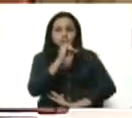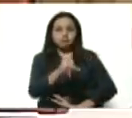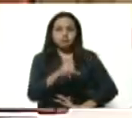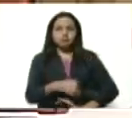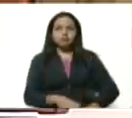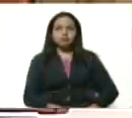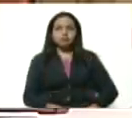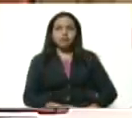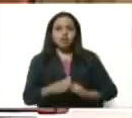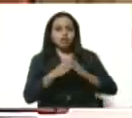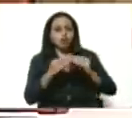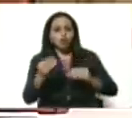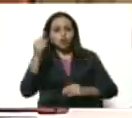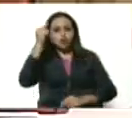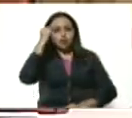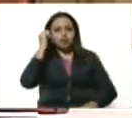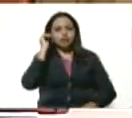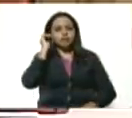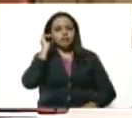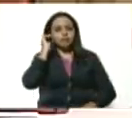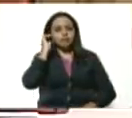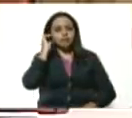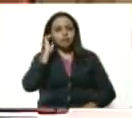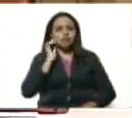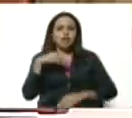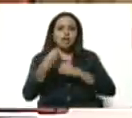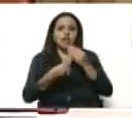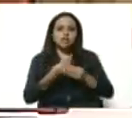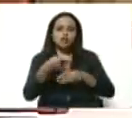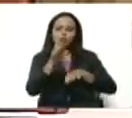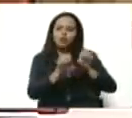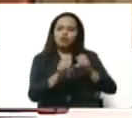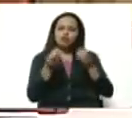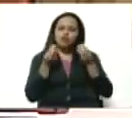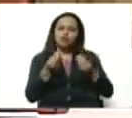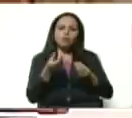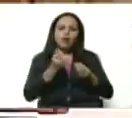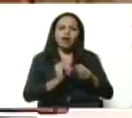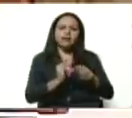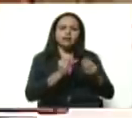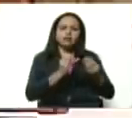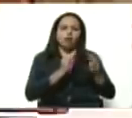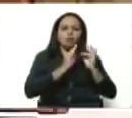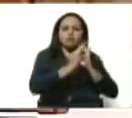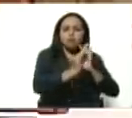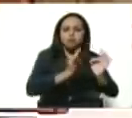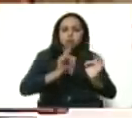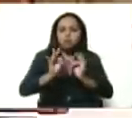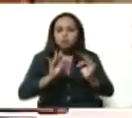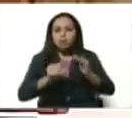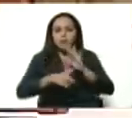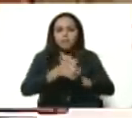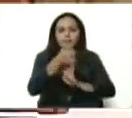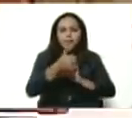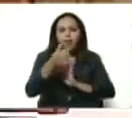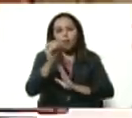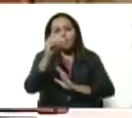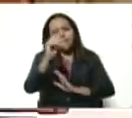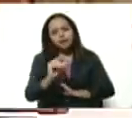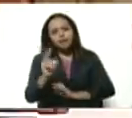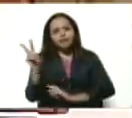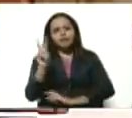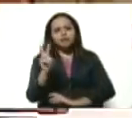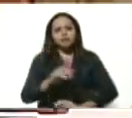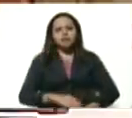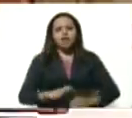todos los días hemos hecho seguimientos sobre los casos que se registran en venezuela de